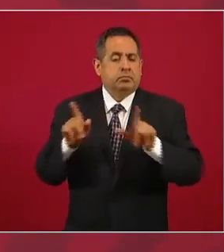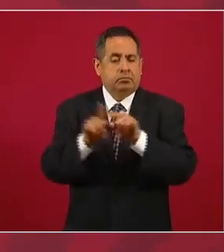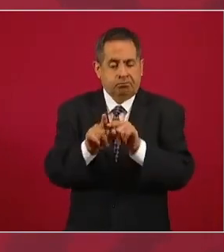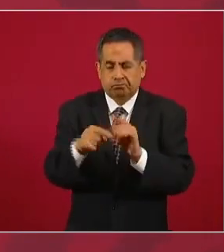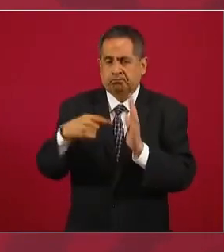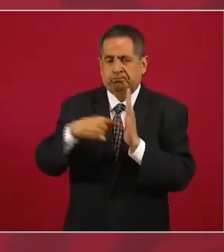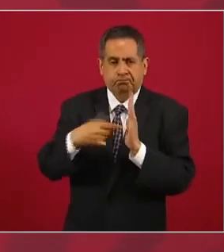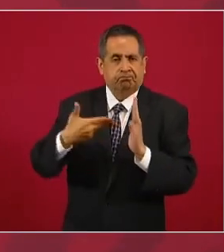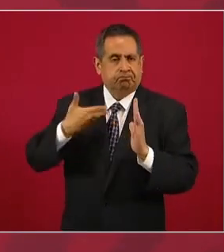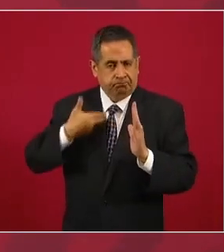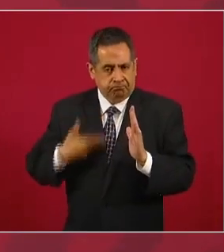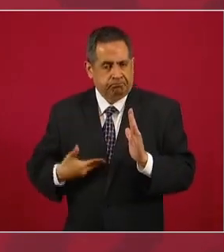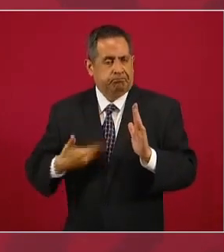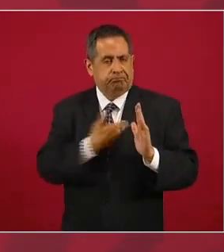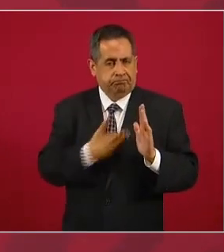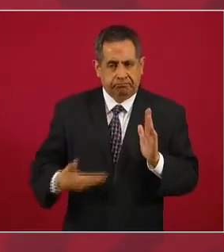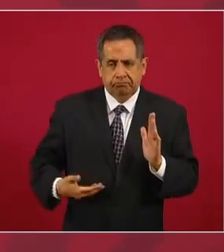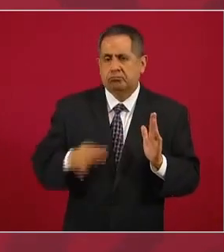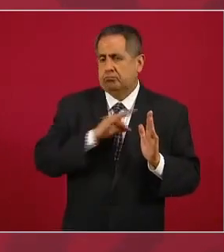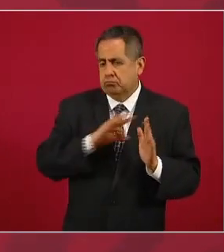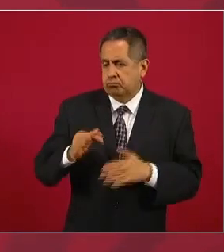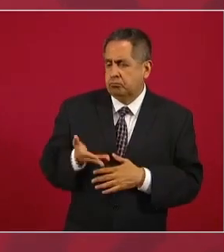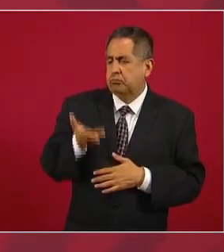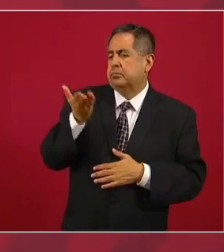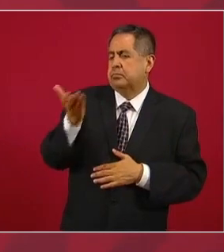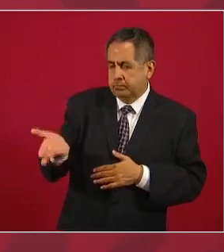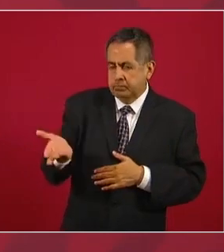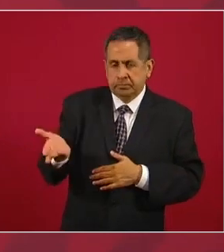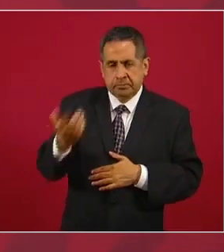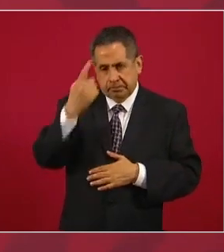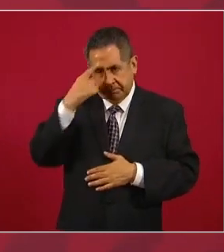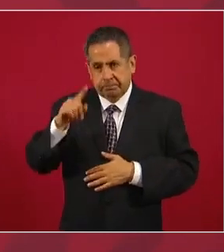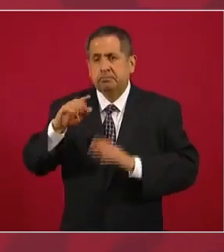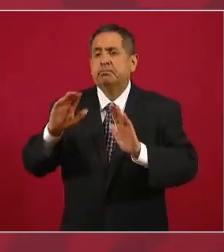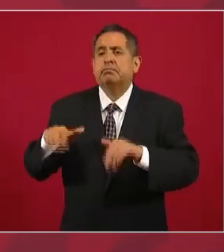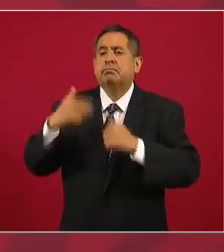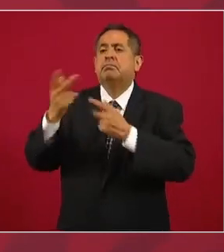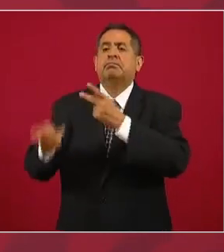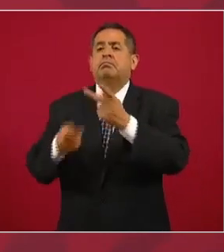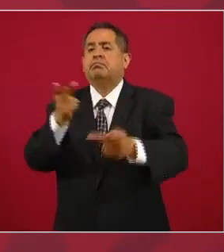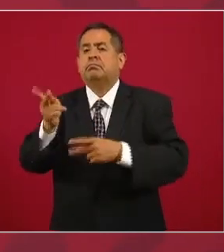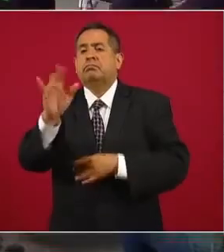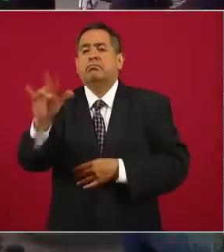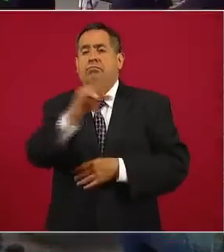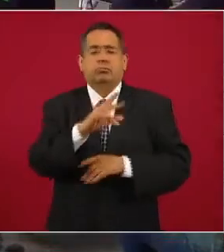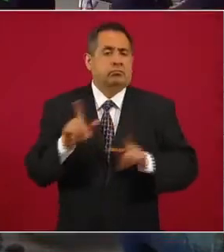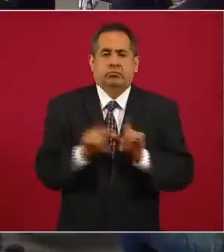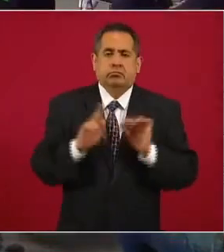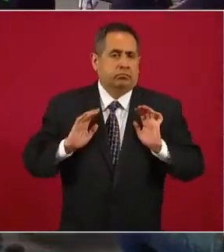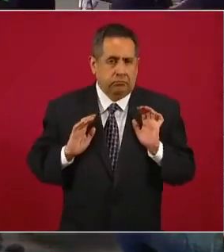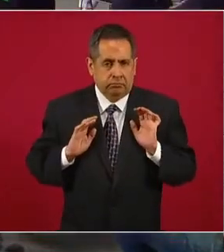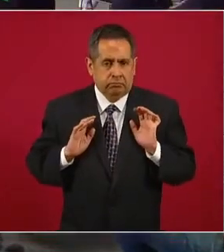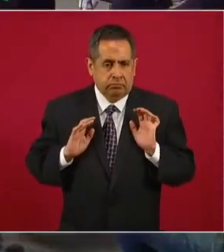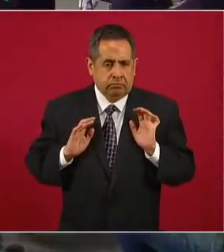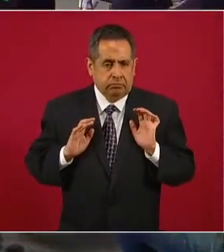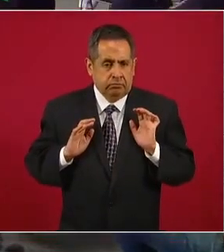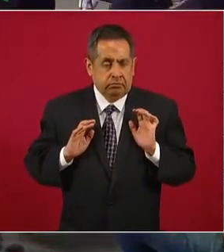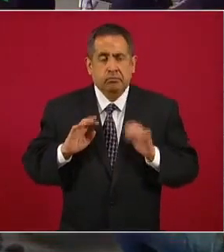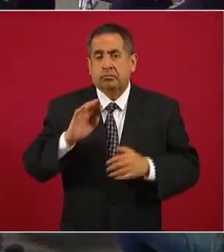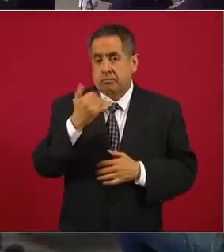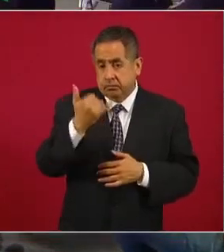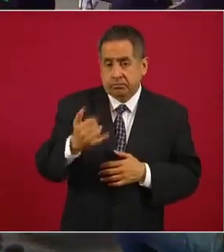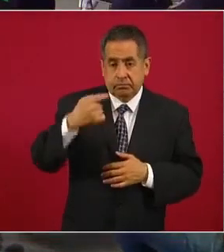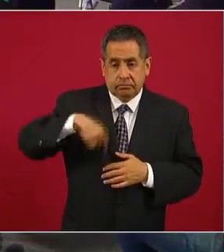acuerdo a nuestras facultades, solicitar que se realice la consulta. Y